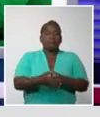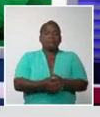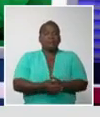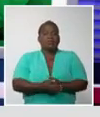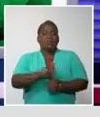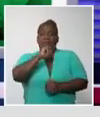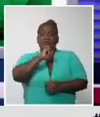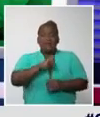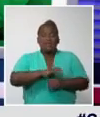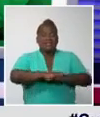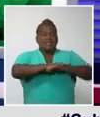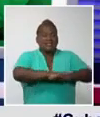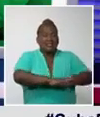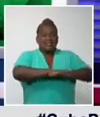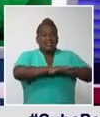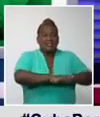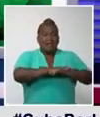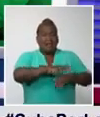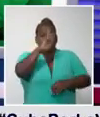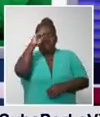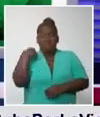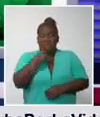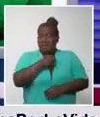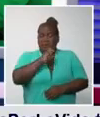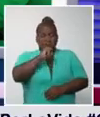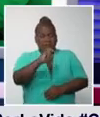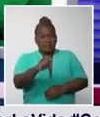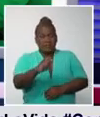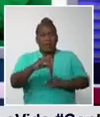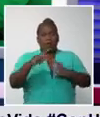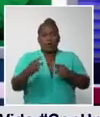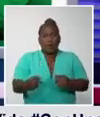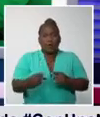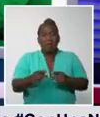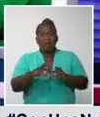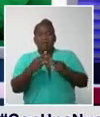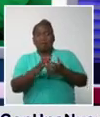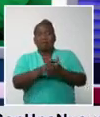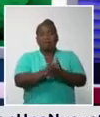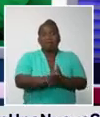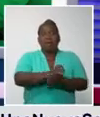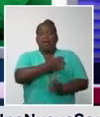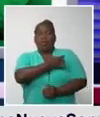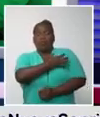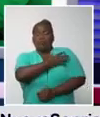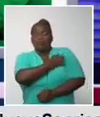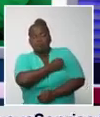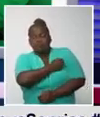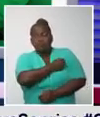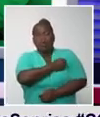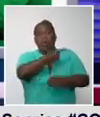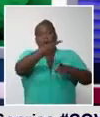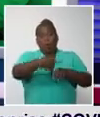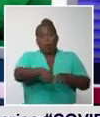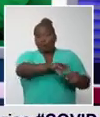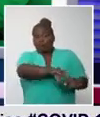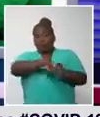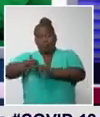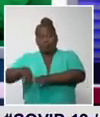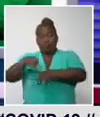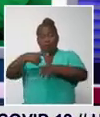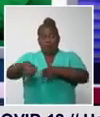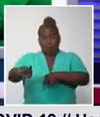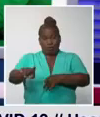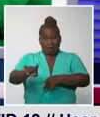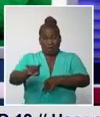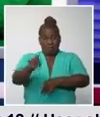reanimación. Reiteramos nuestras condolencias a familiares y amistades. Fallece una paciente